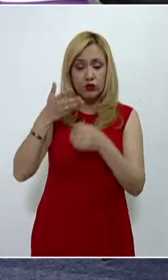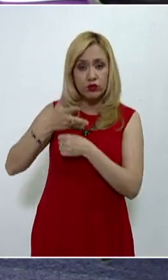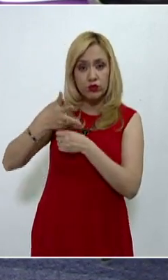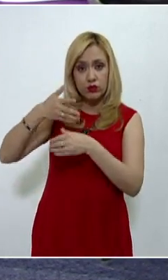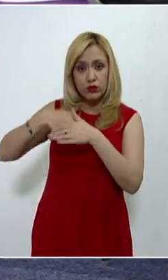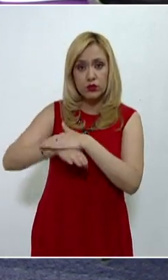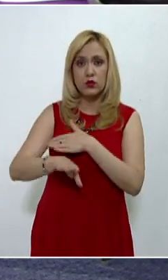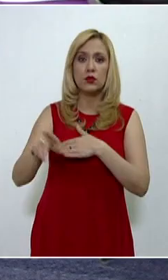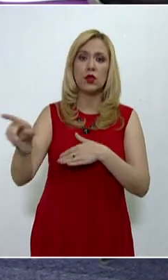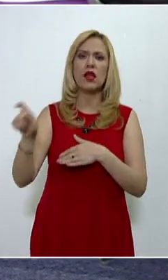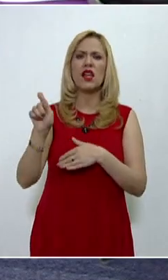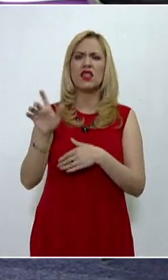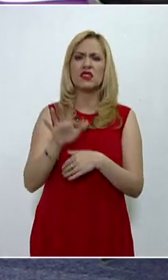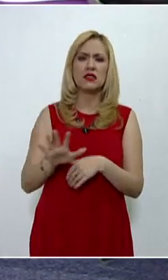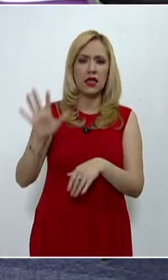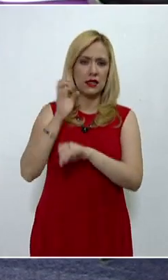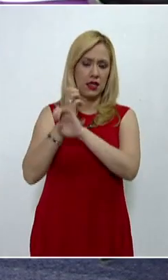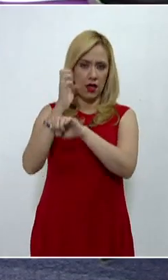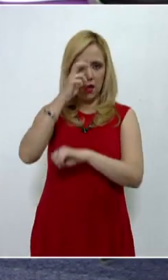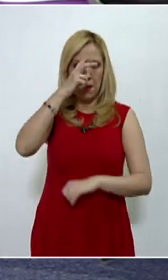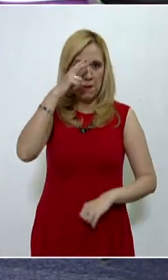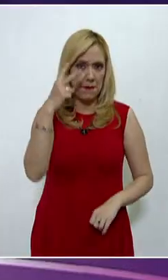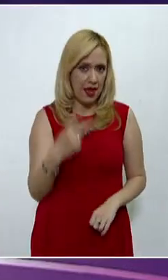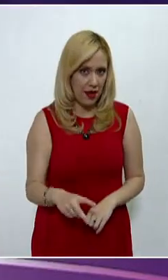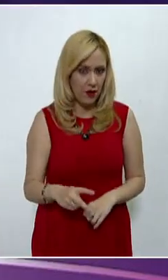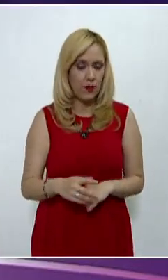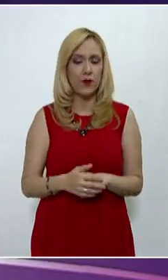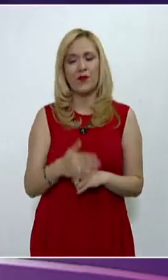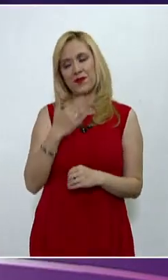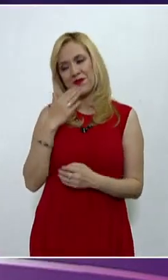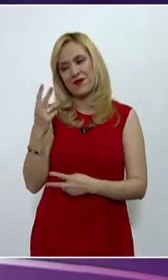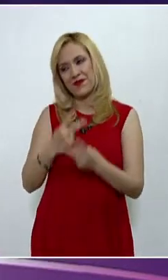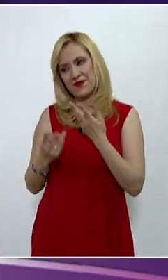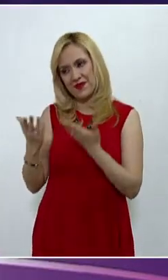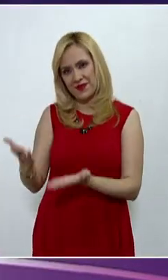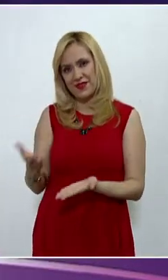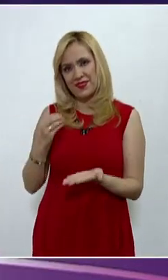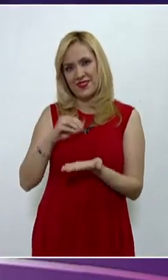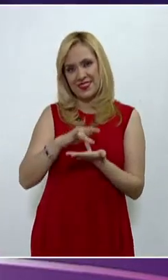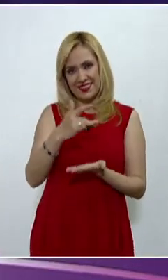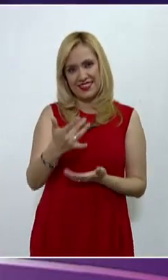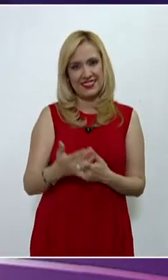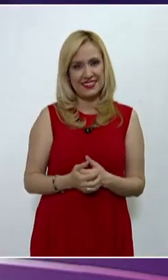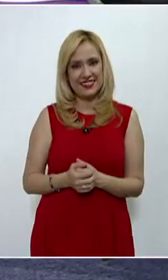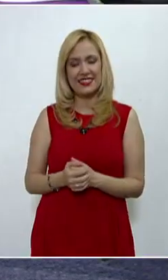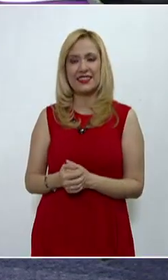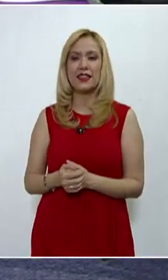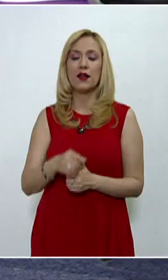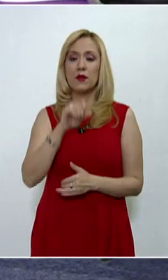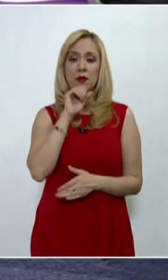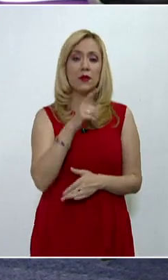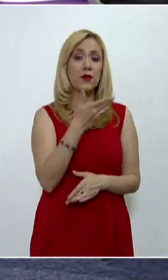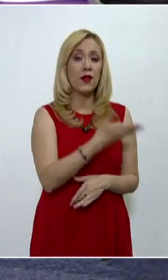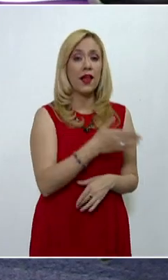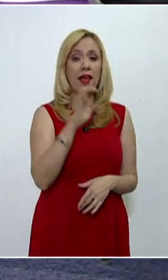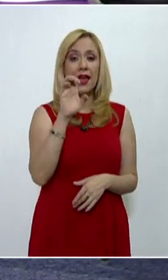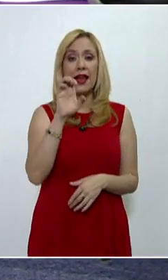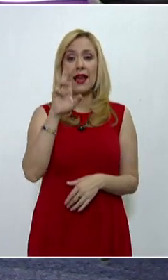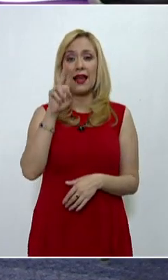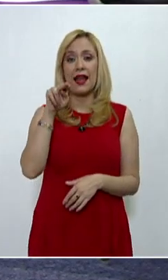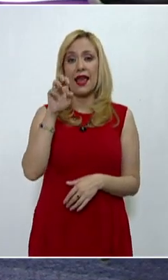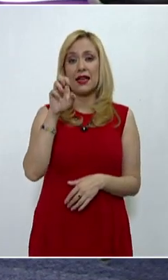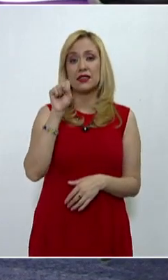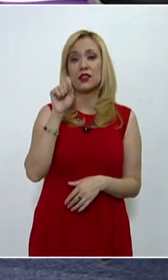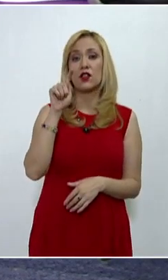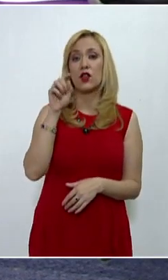al Centro de Justicia Penal Federal en el Estado de México. Bienvenido, Saúl, ¿cómo estás? Está también Ernesto Peralta,